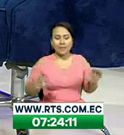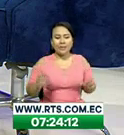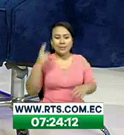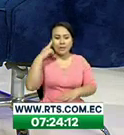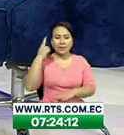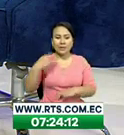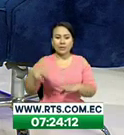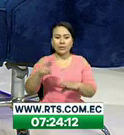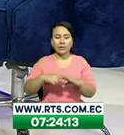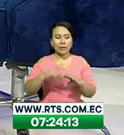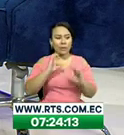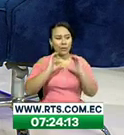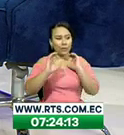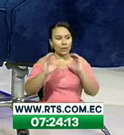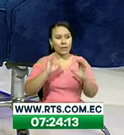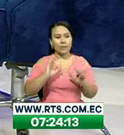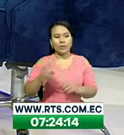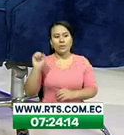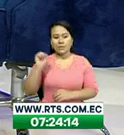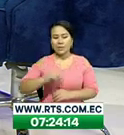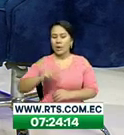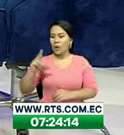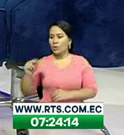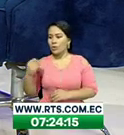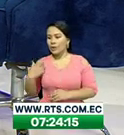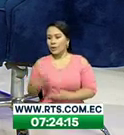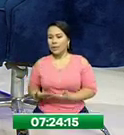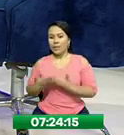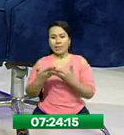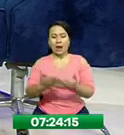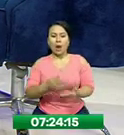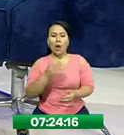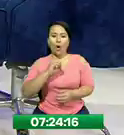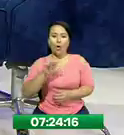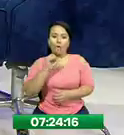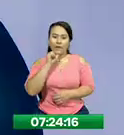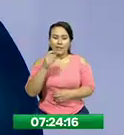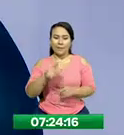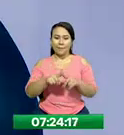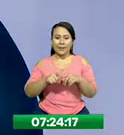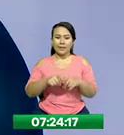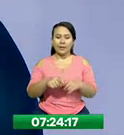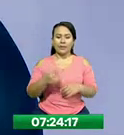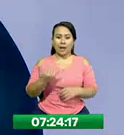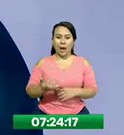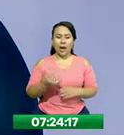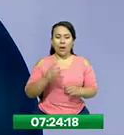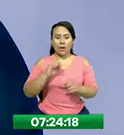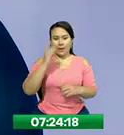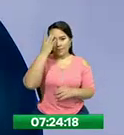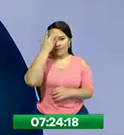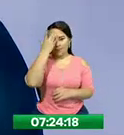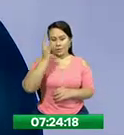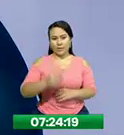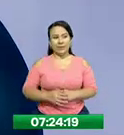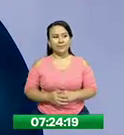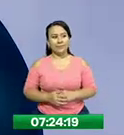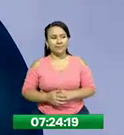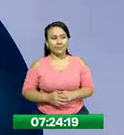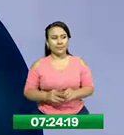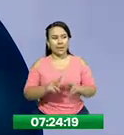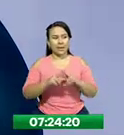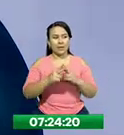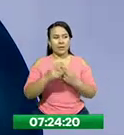nacional de telecomunicaciones va porque va o todavía estaría por definirse. A ver, lo que va porque va es el inicio